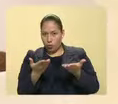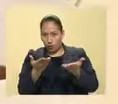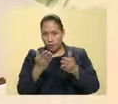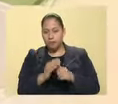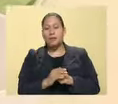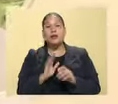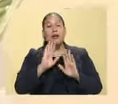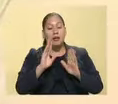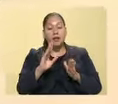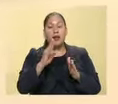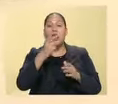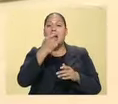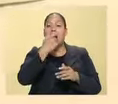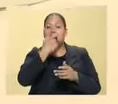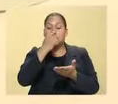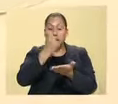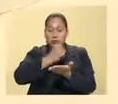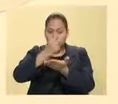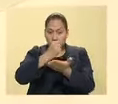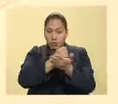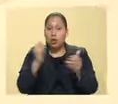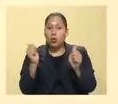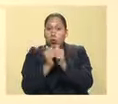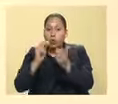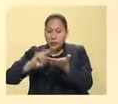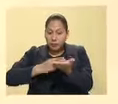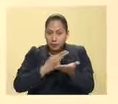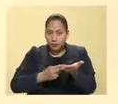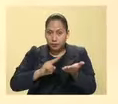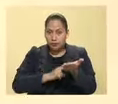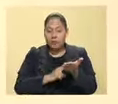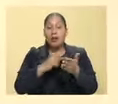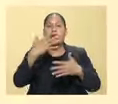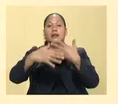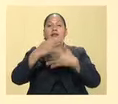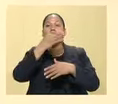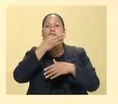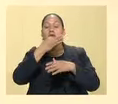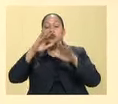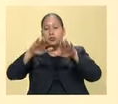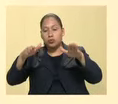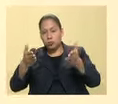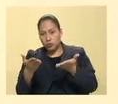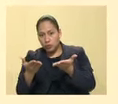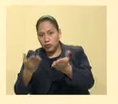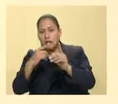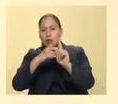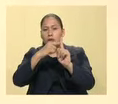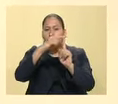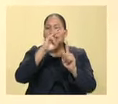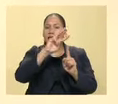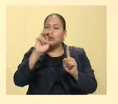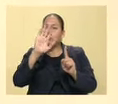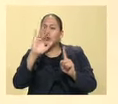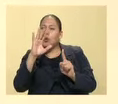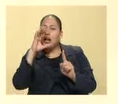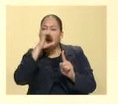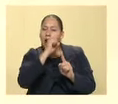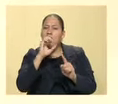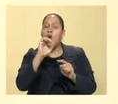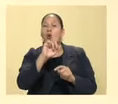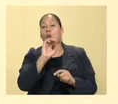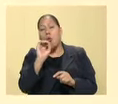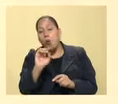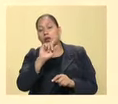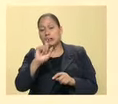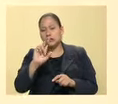que esté molida nuestra galleta con la mantequilla, lo vamos a hornear por 15 minutos, entre 150 y 180 uh-huh. grados. Lo vamos a